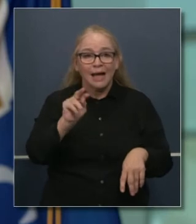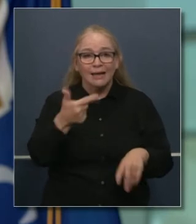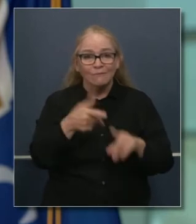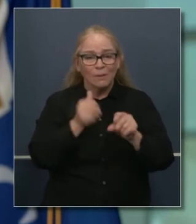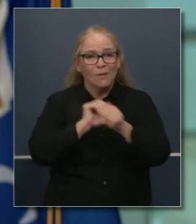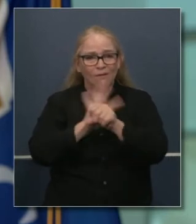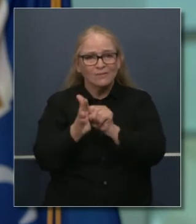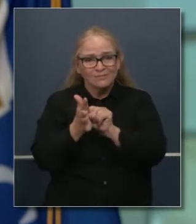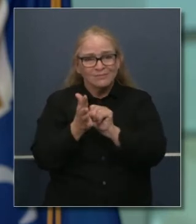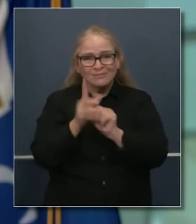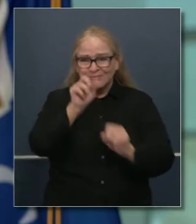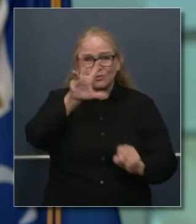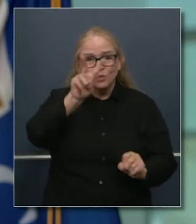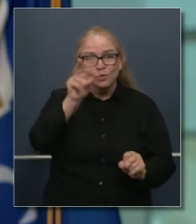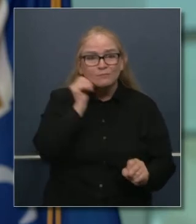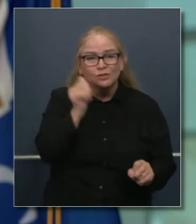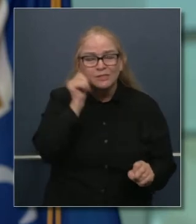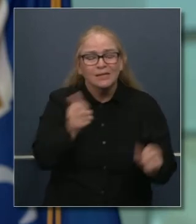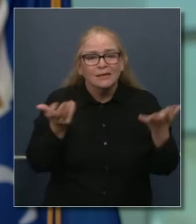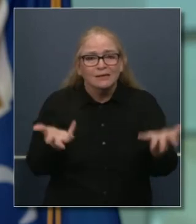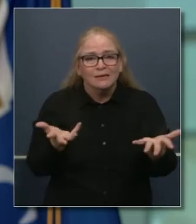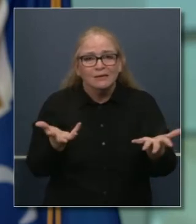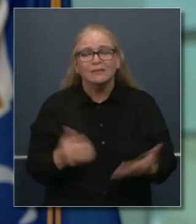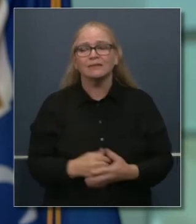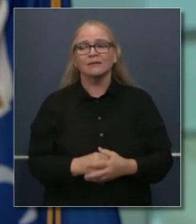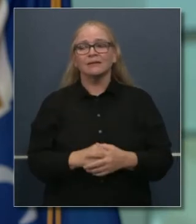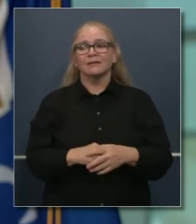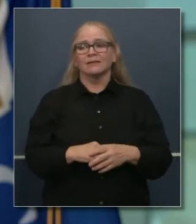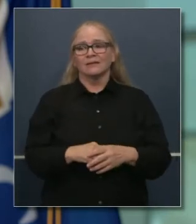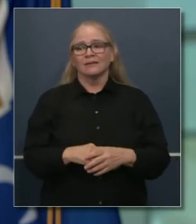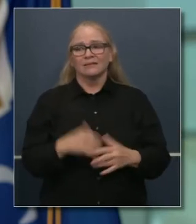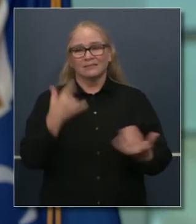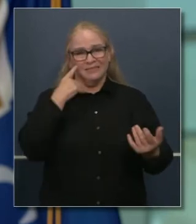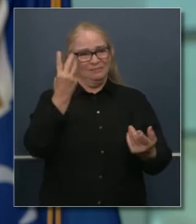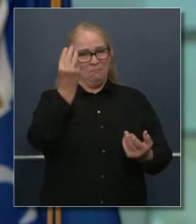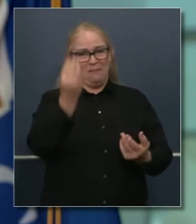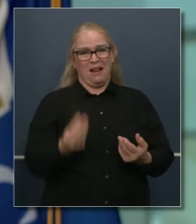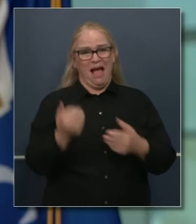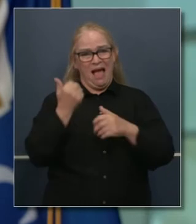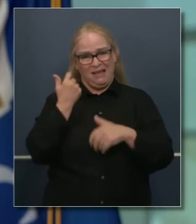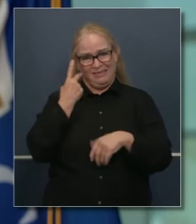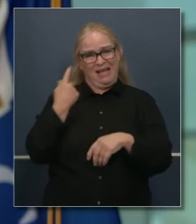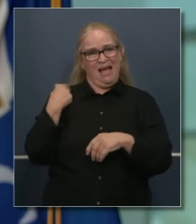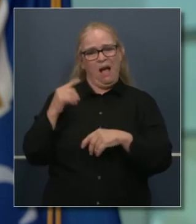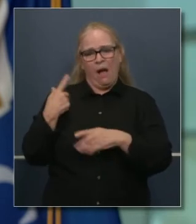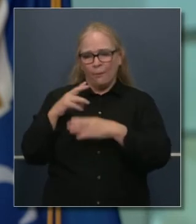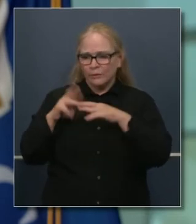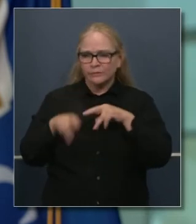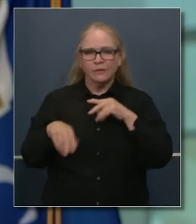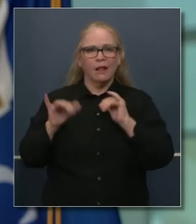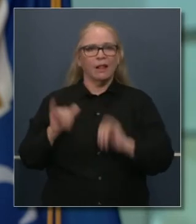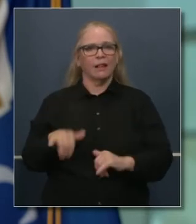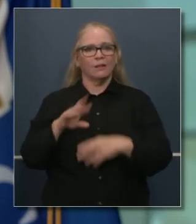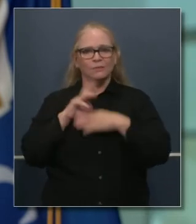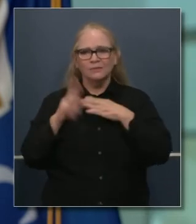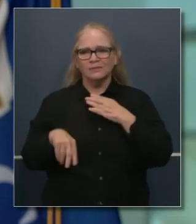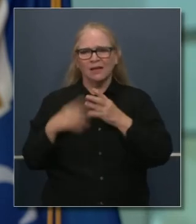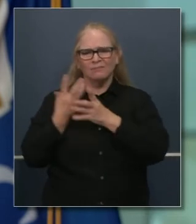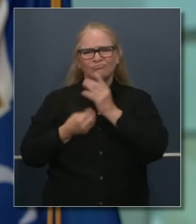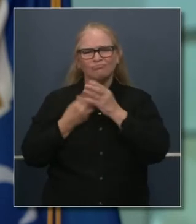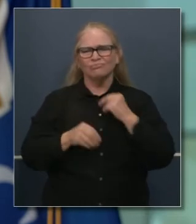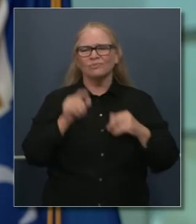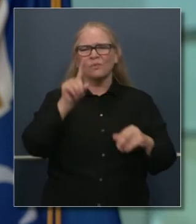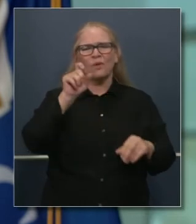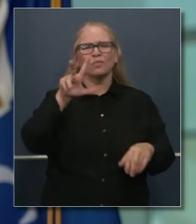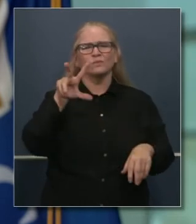días cientos de personas se están muriendo todos los días por esta enfermedad el domingo vimos los datos cientos y cientos 32 seres humanos